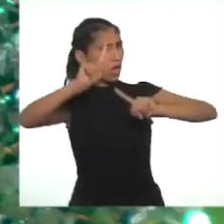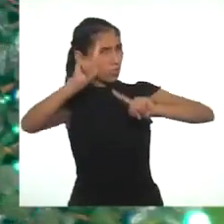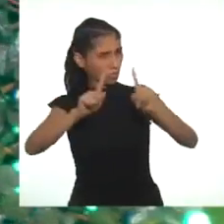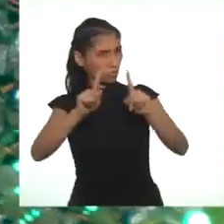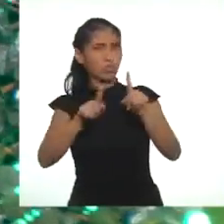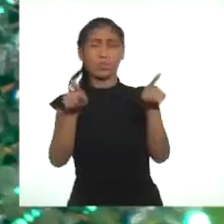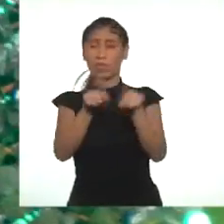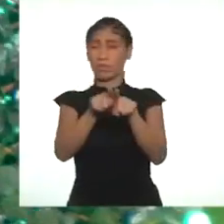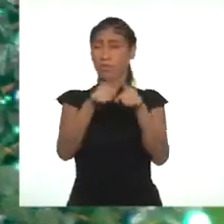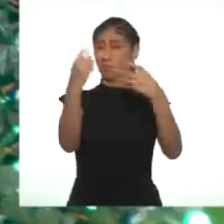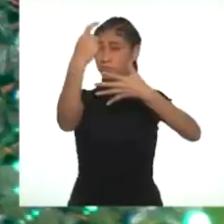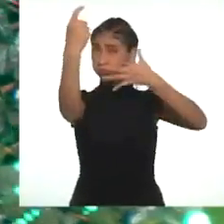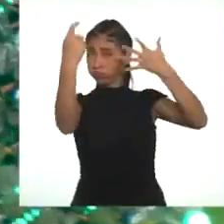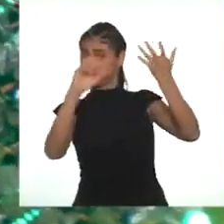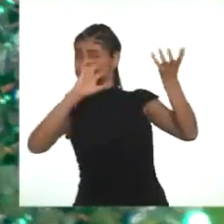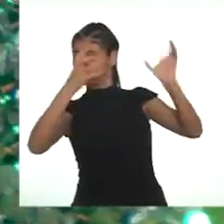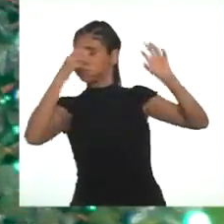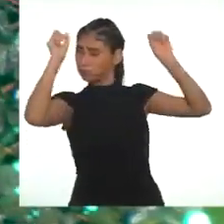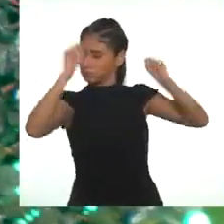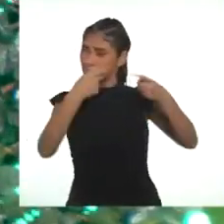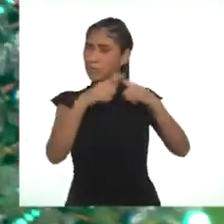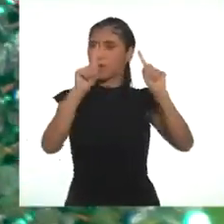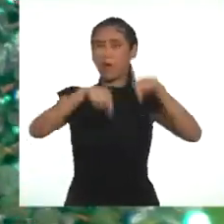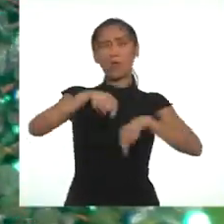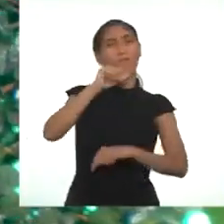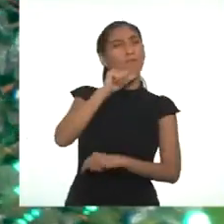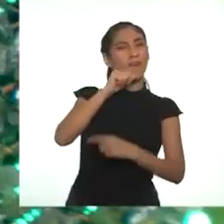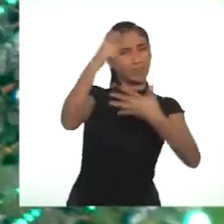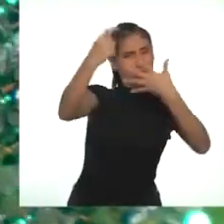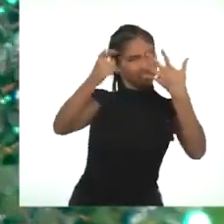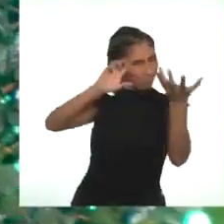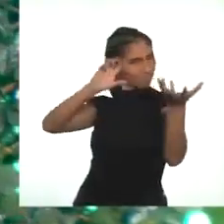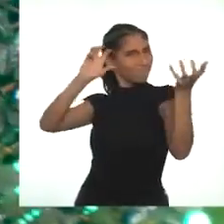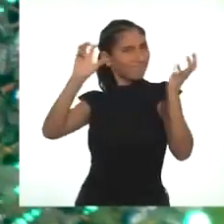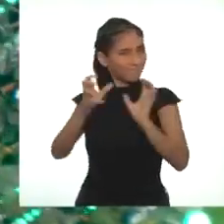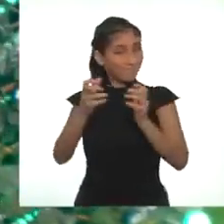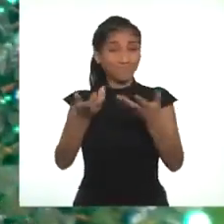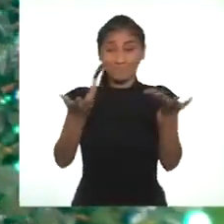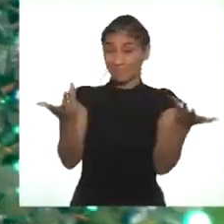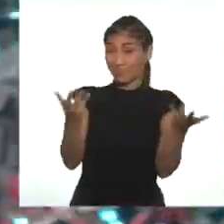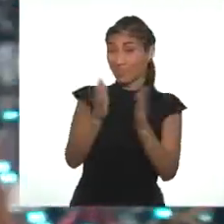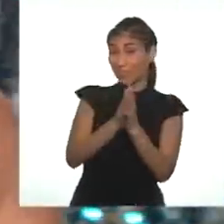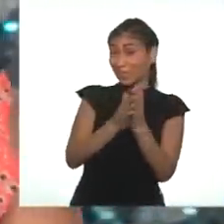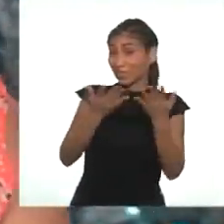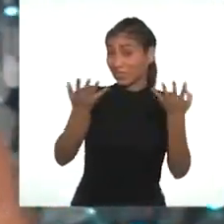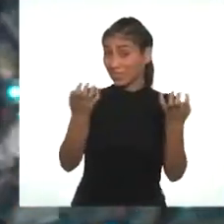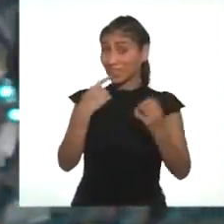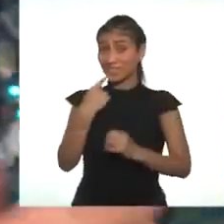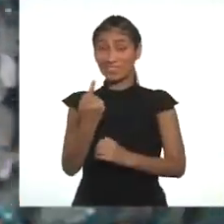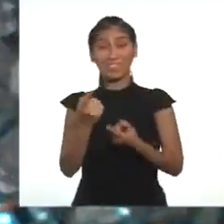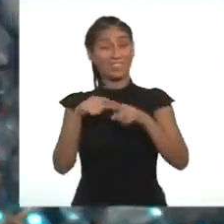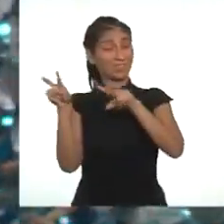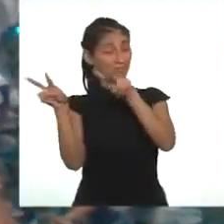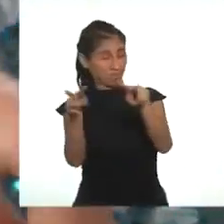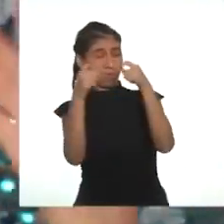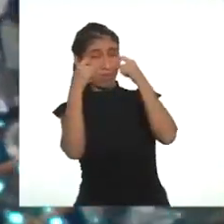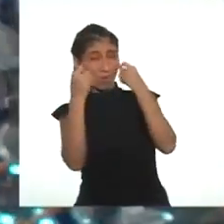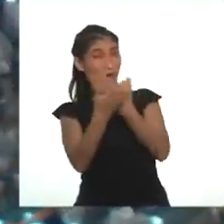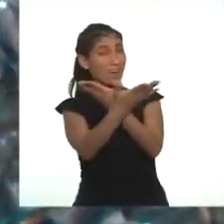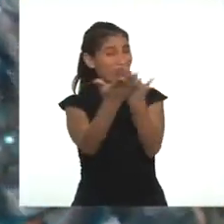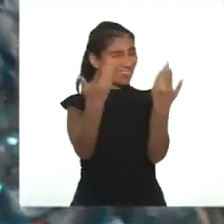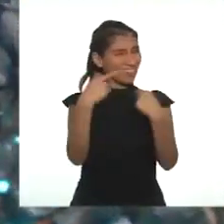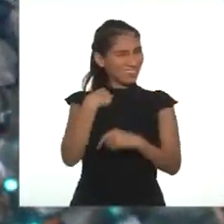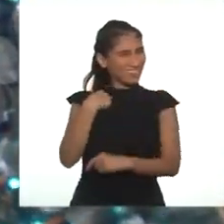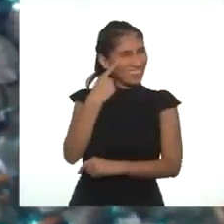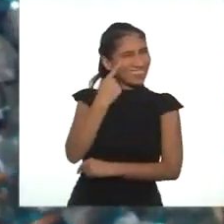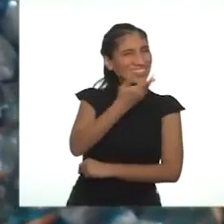distintas y se han conseguido muchos cambios, pero aún nos queda mucho por hacer. No quiero decir solo que me